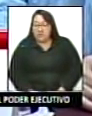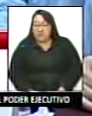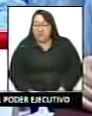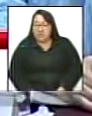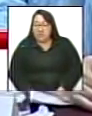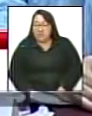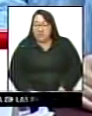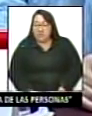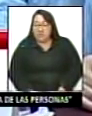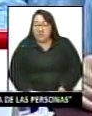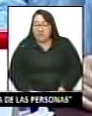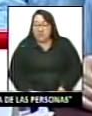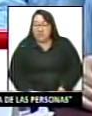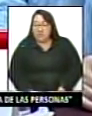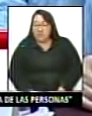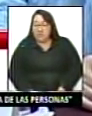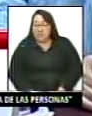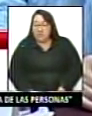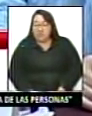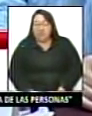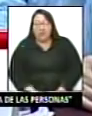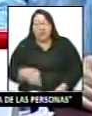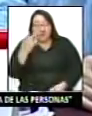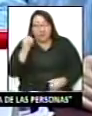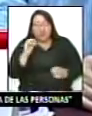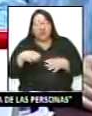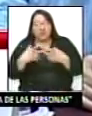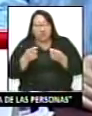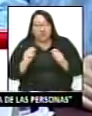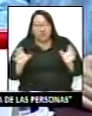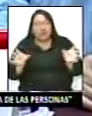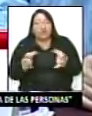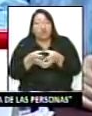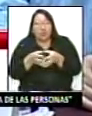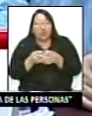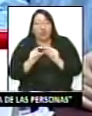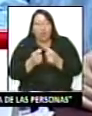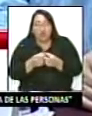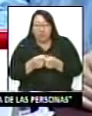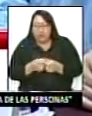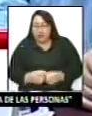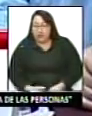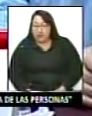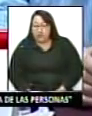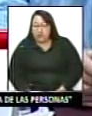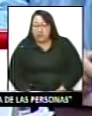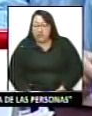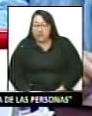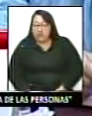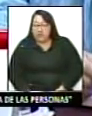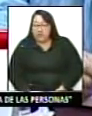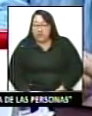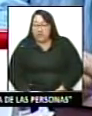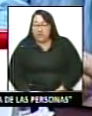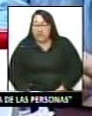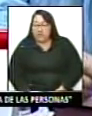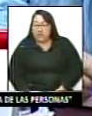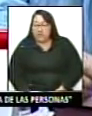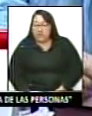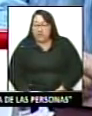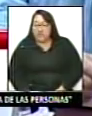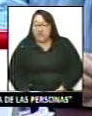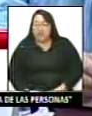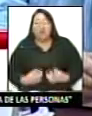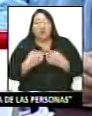y seguramente hay más. Por eso es que la idea es tratar de entender de cómo se hacen comisiones en donde funcione esta alianza sector público